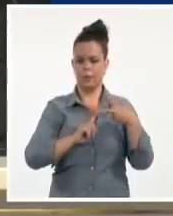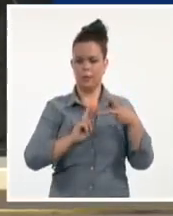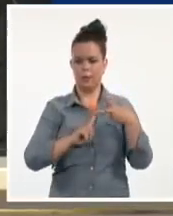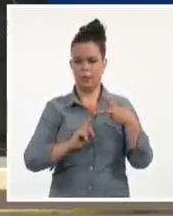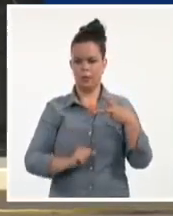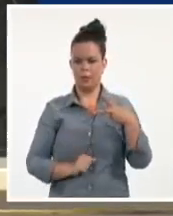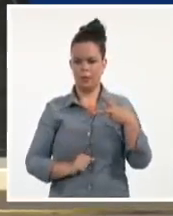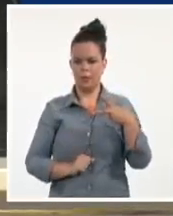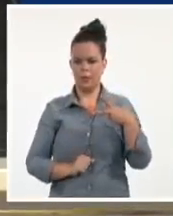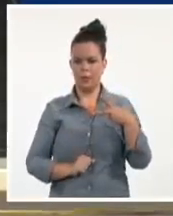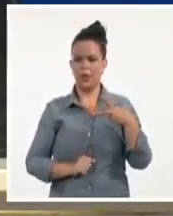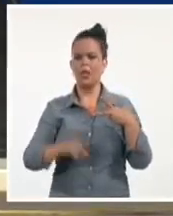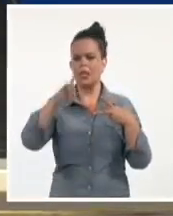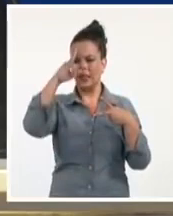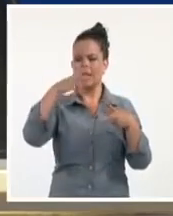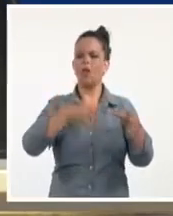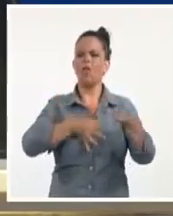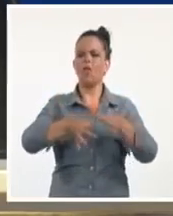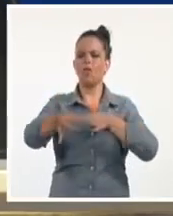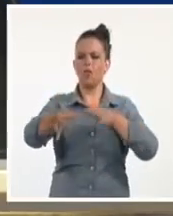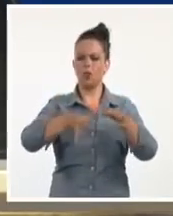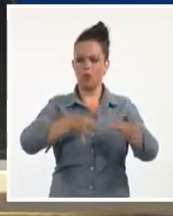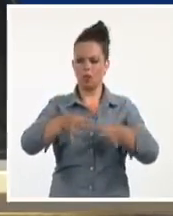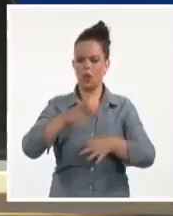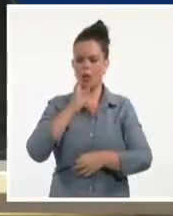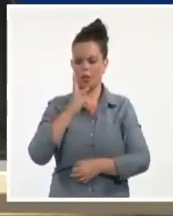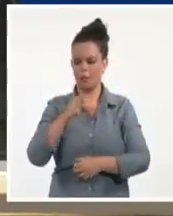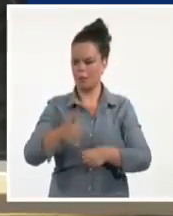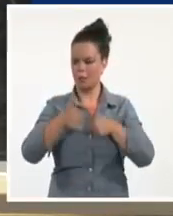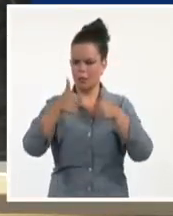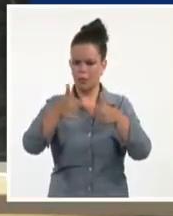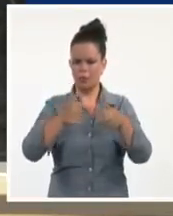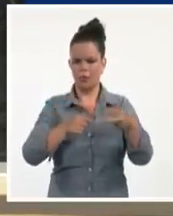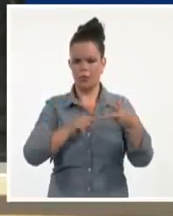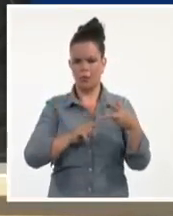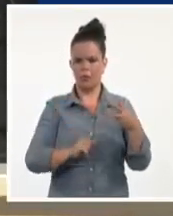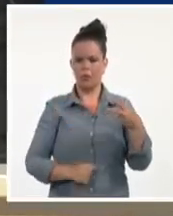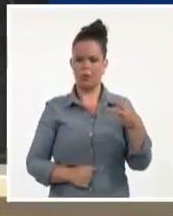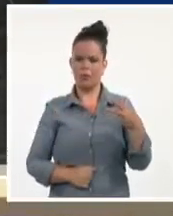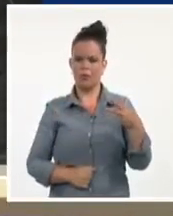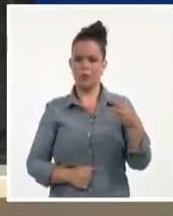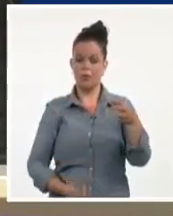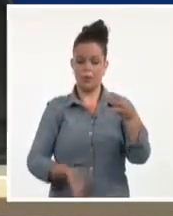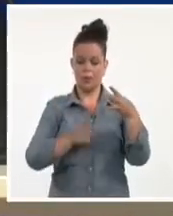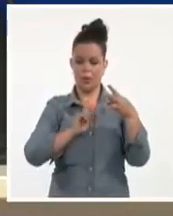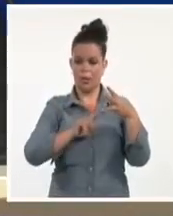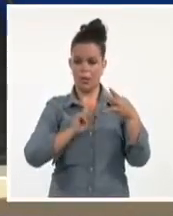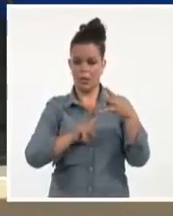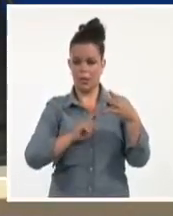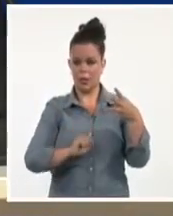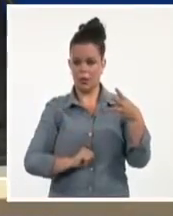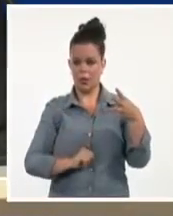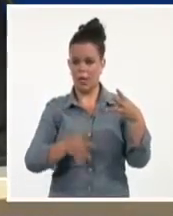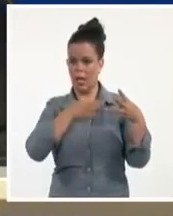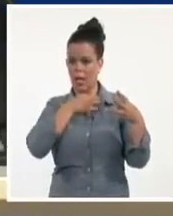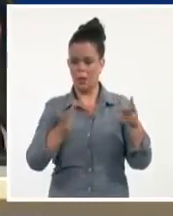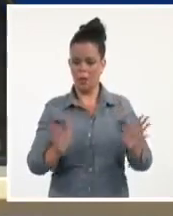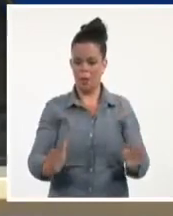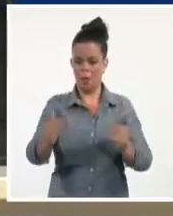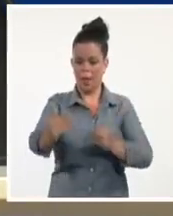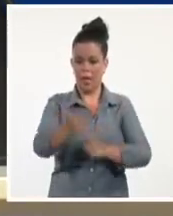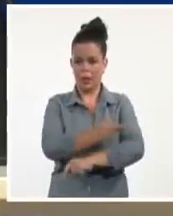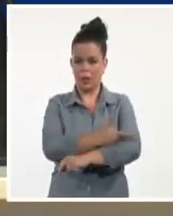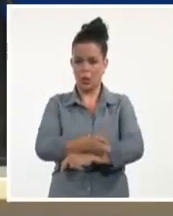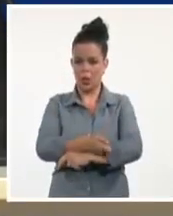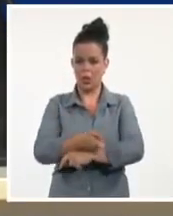mecanismos funcionan tercero que las donaciones que están que se han realizado han llegado y han tenido un efecto